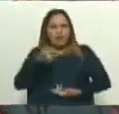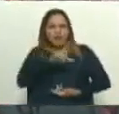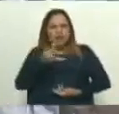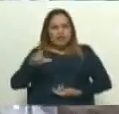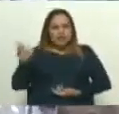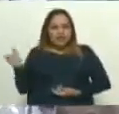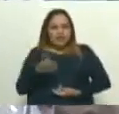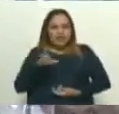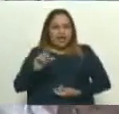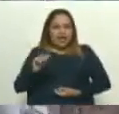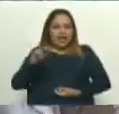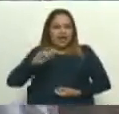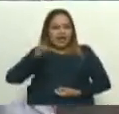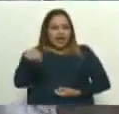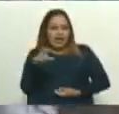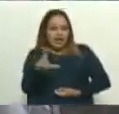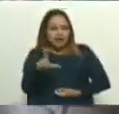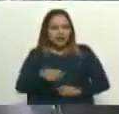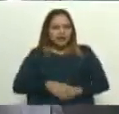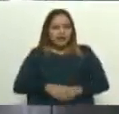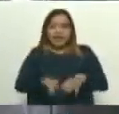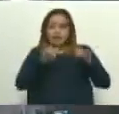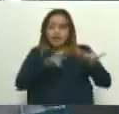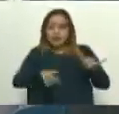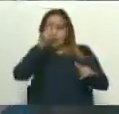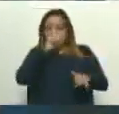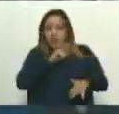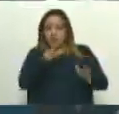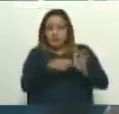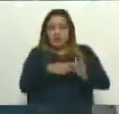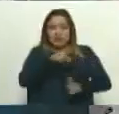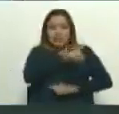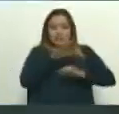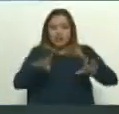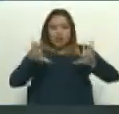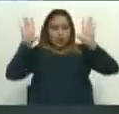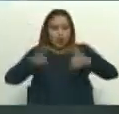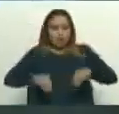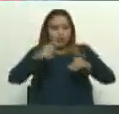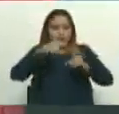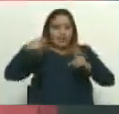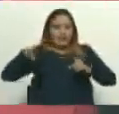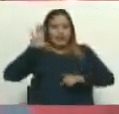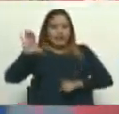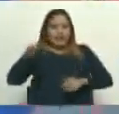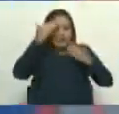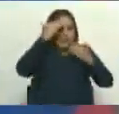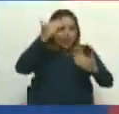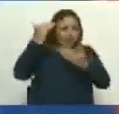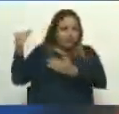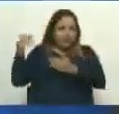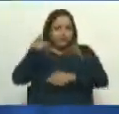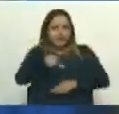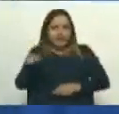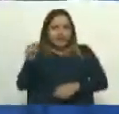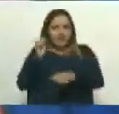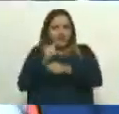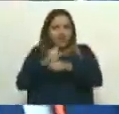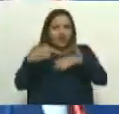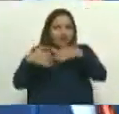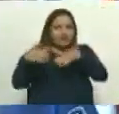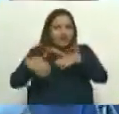Son los mismos que en el 2019 le quitaron la electricidad al país. Un saludo a los trabajadores de